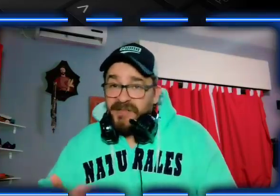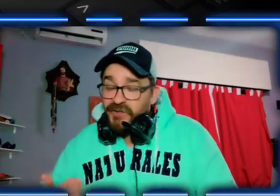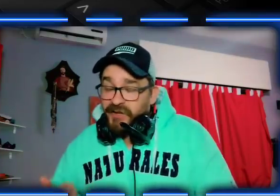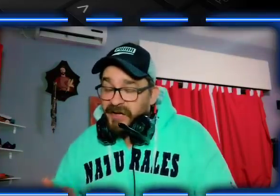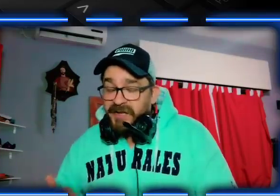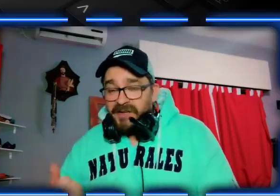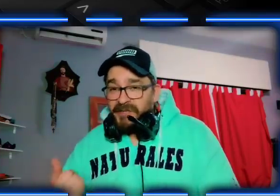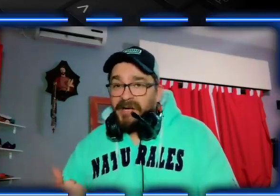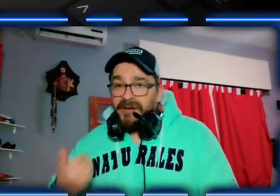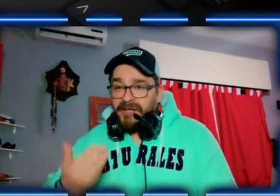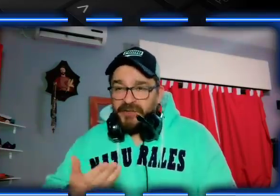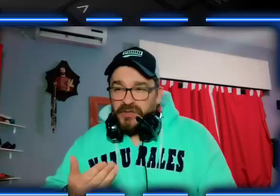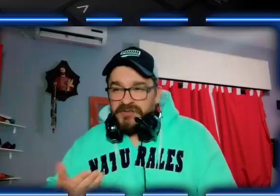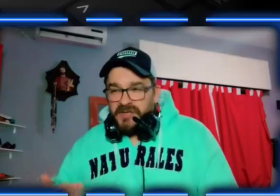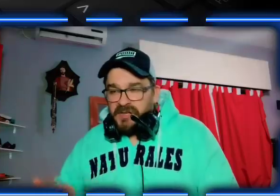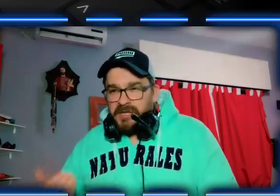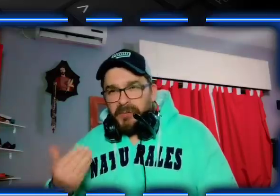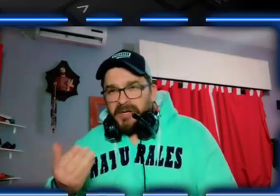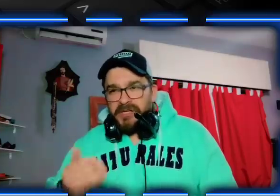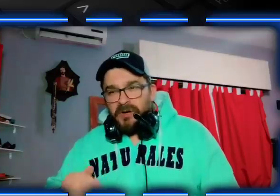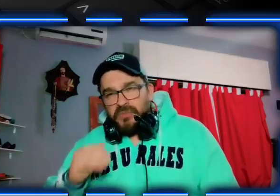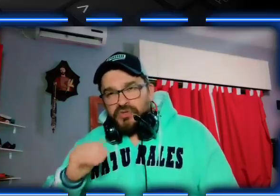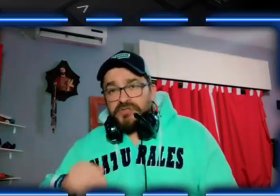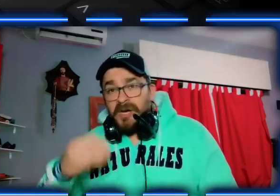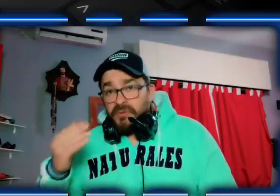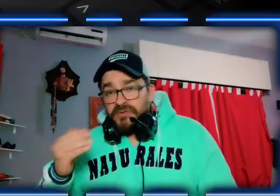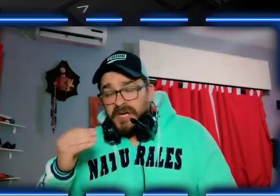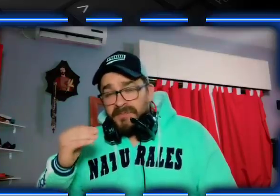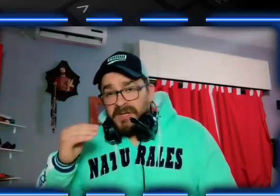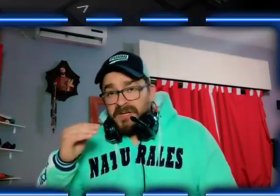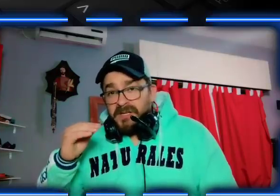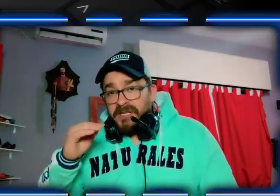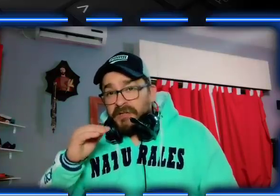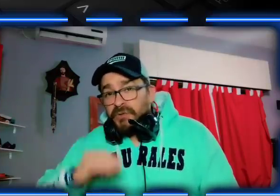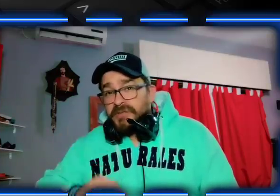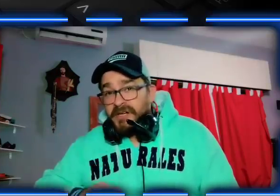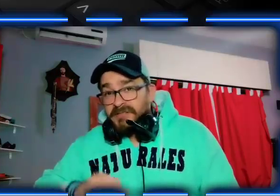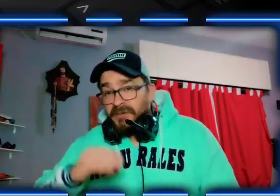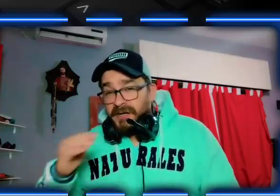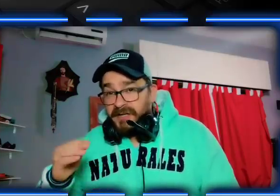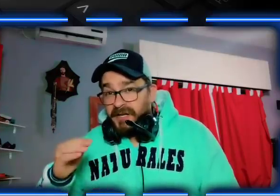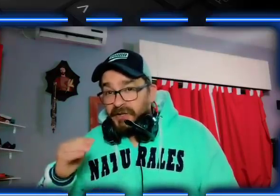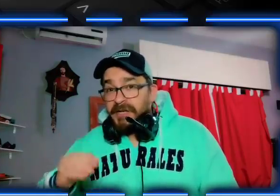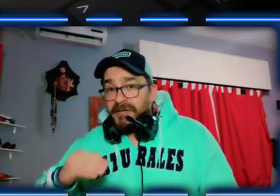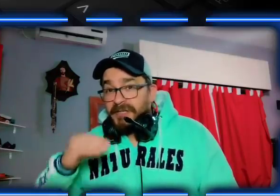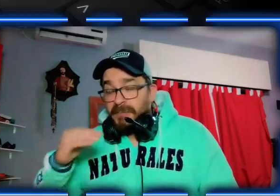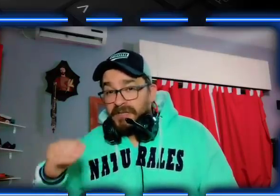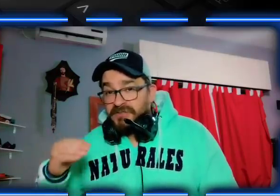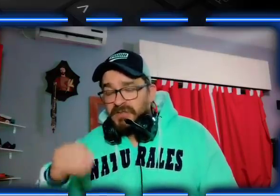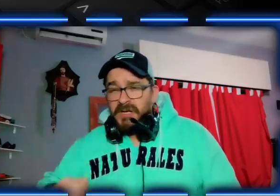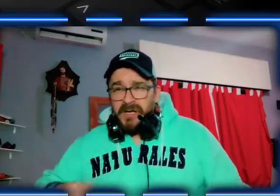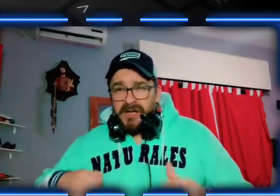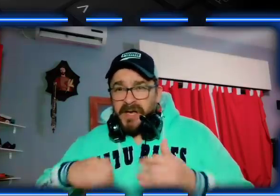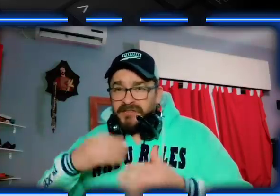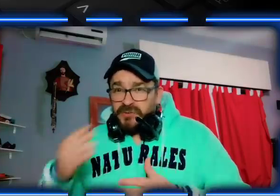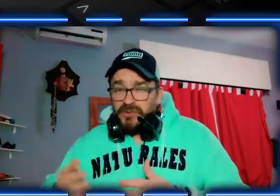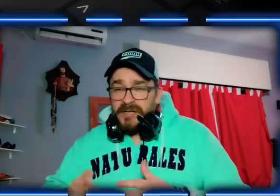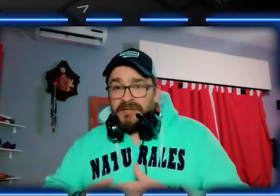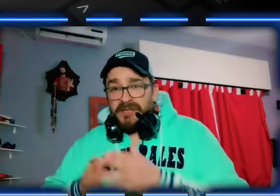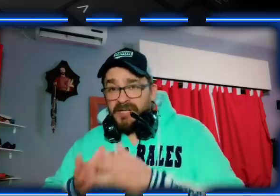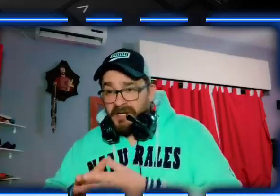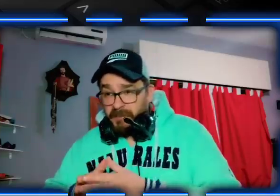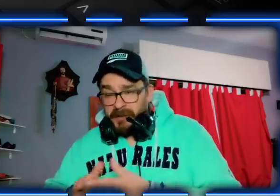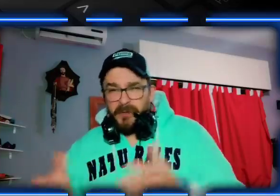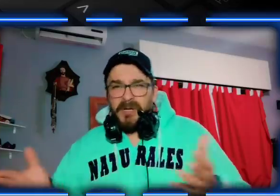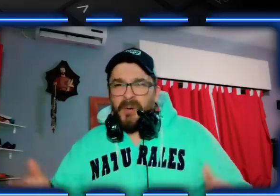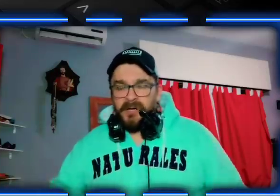Obrador es un presidente loco que deja hablar a todos. Y como les digo, muchos se abusan y cruzan esa barrera, ¿no?, de libertad de expresión e